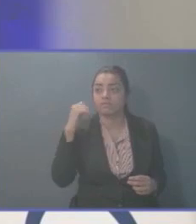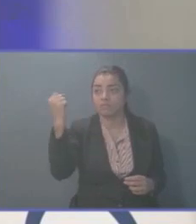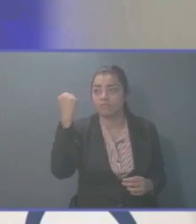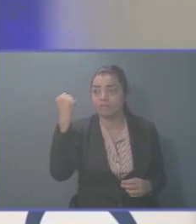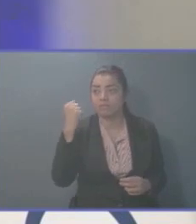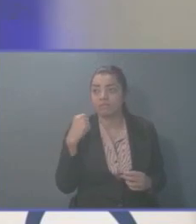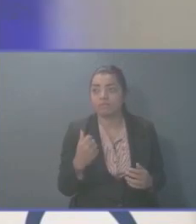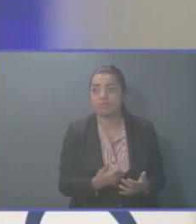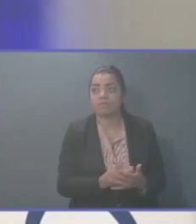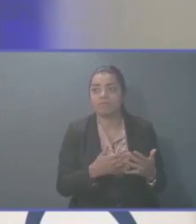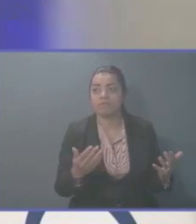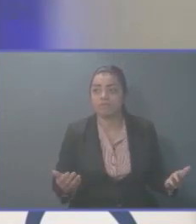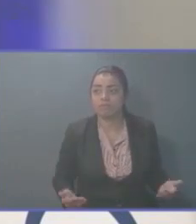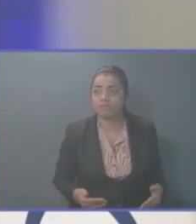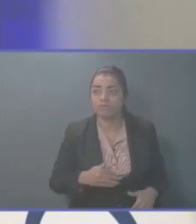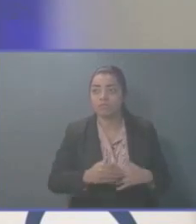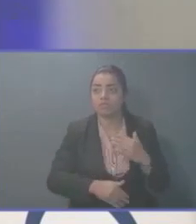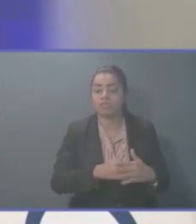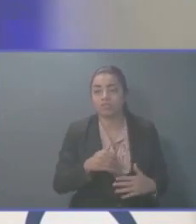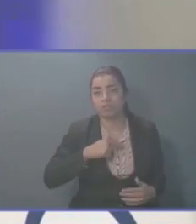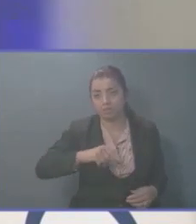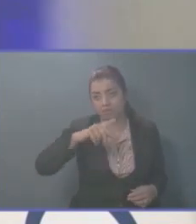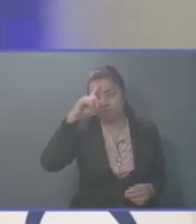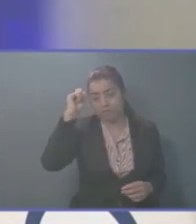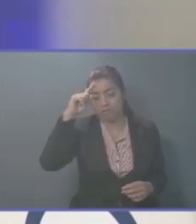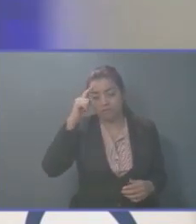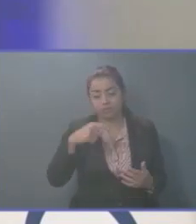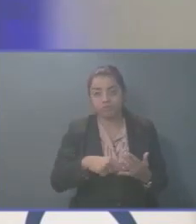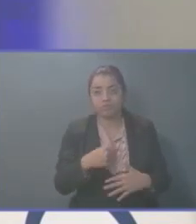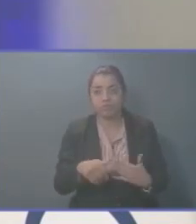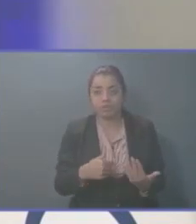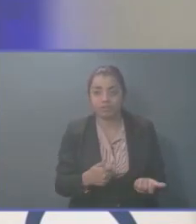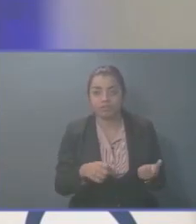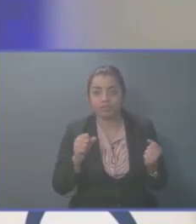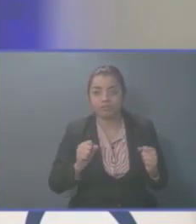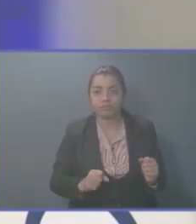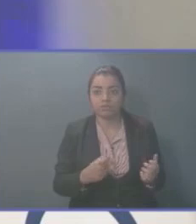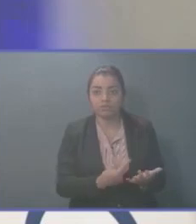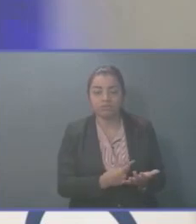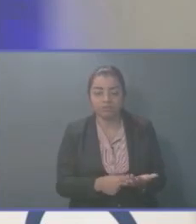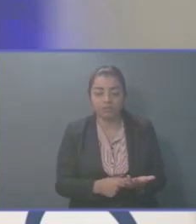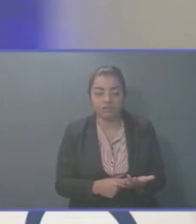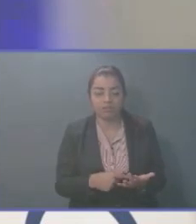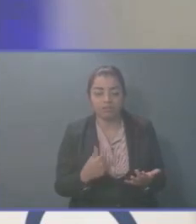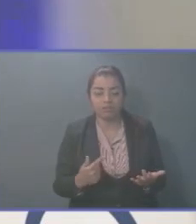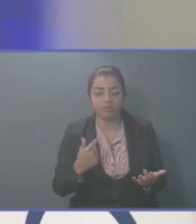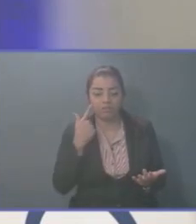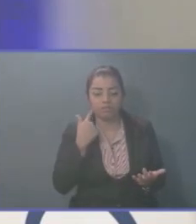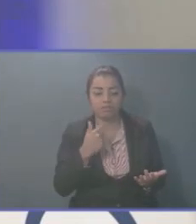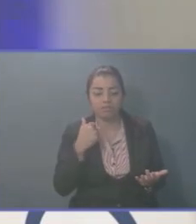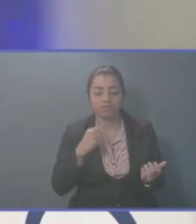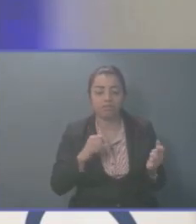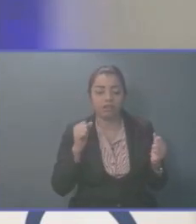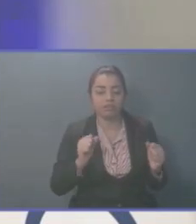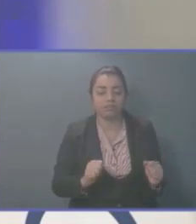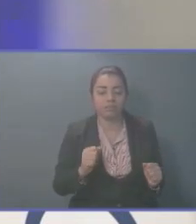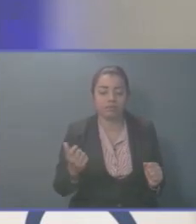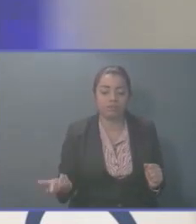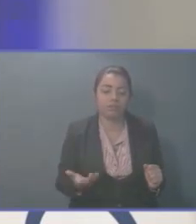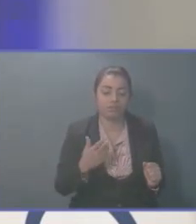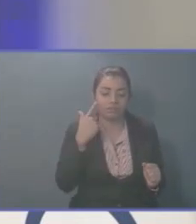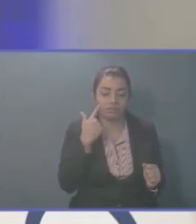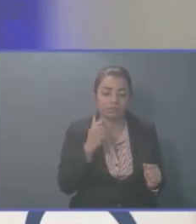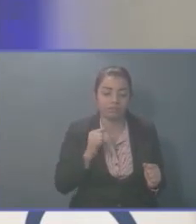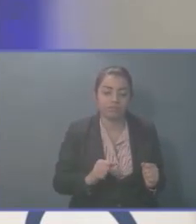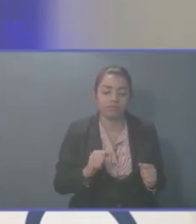legislar, pero no estaba en un trabajo permanente como lo está actualmente en nuestra Asamblea Legislativa. Es más, el mismo día que se recibe